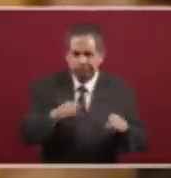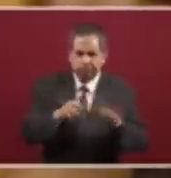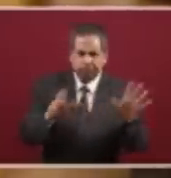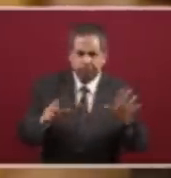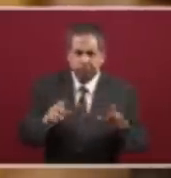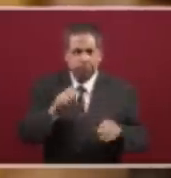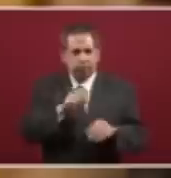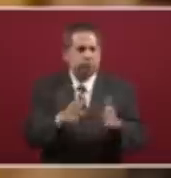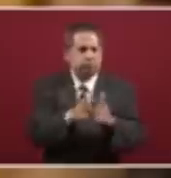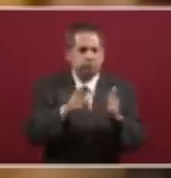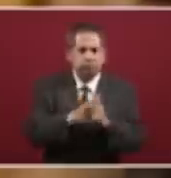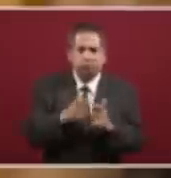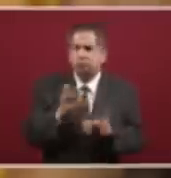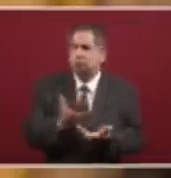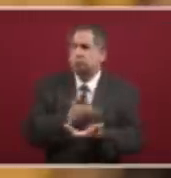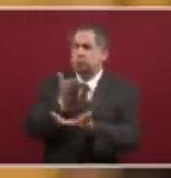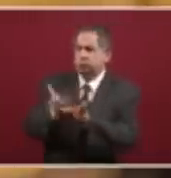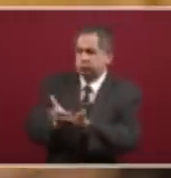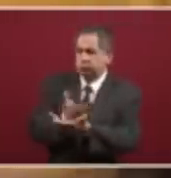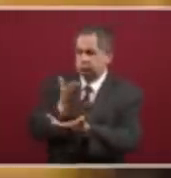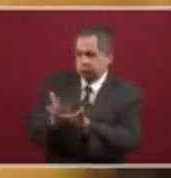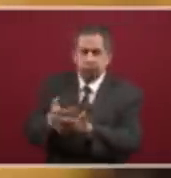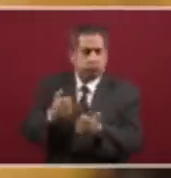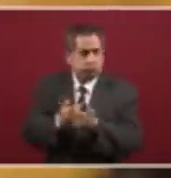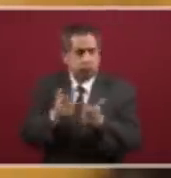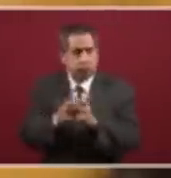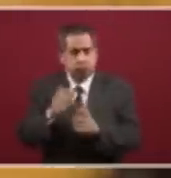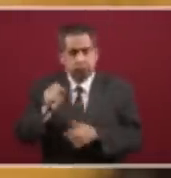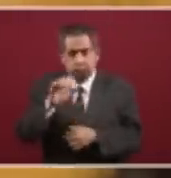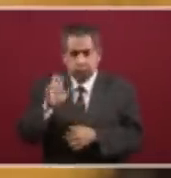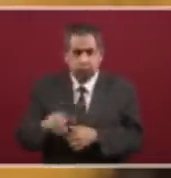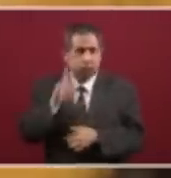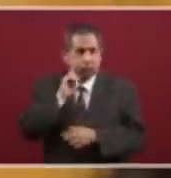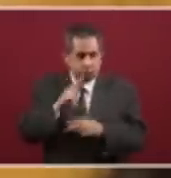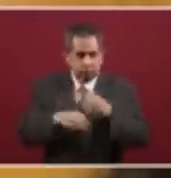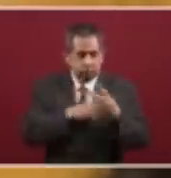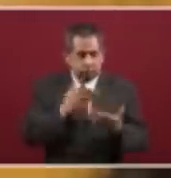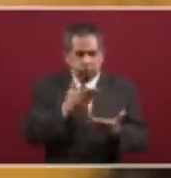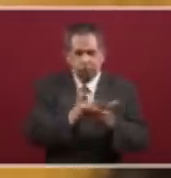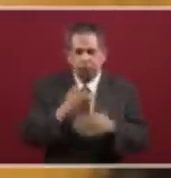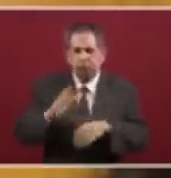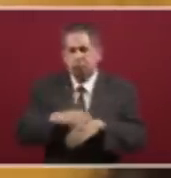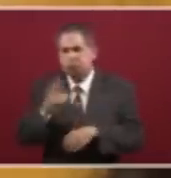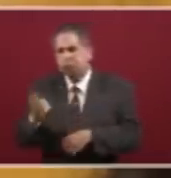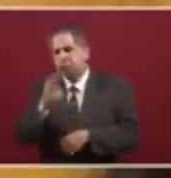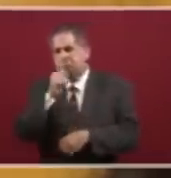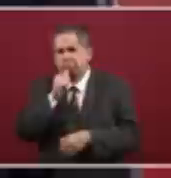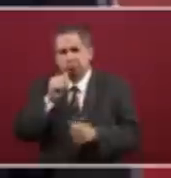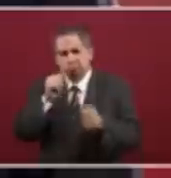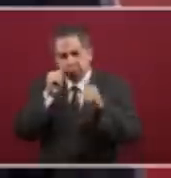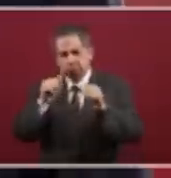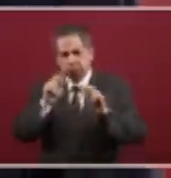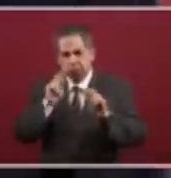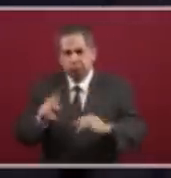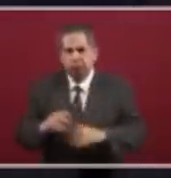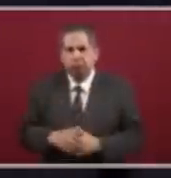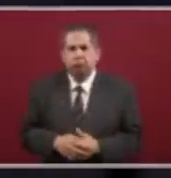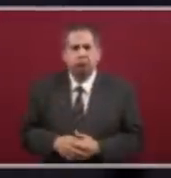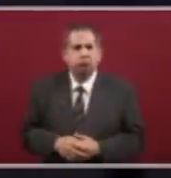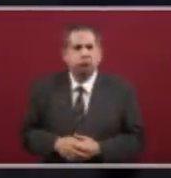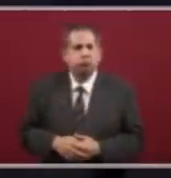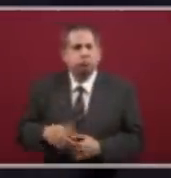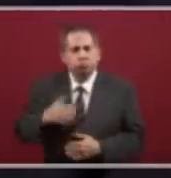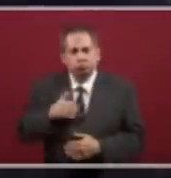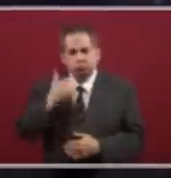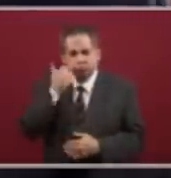el mismo grupo hizo la petición a la corte mañana lo reciben porque usted no los ha recibido porque queremos que